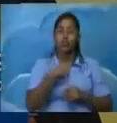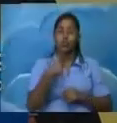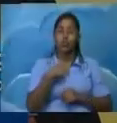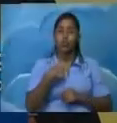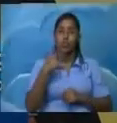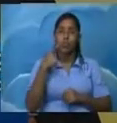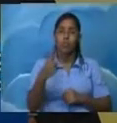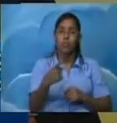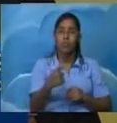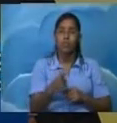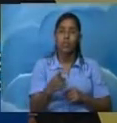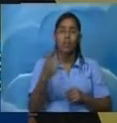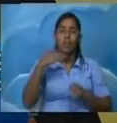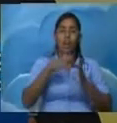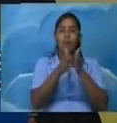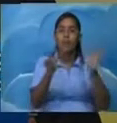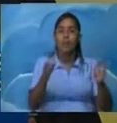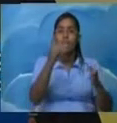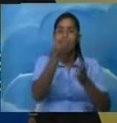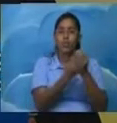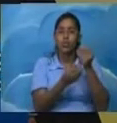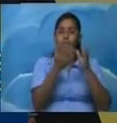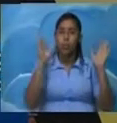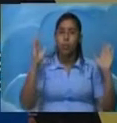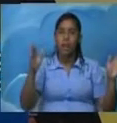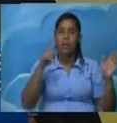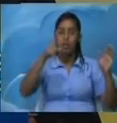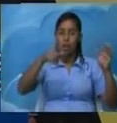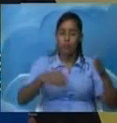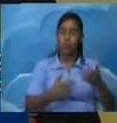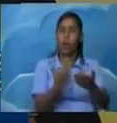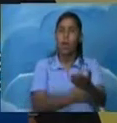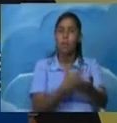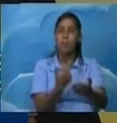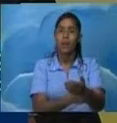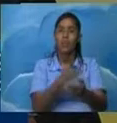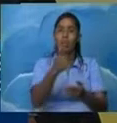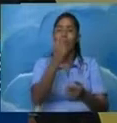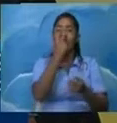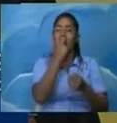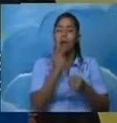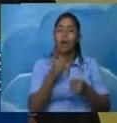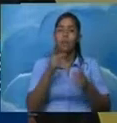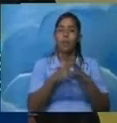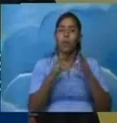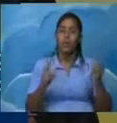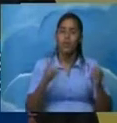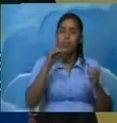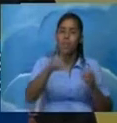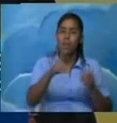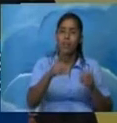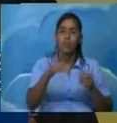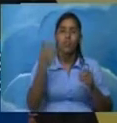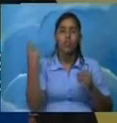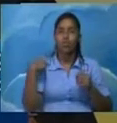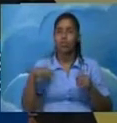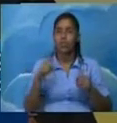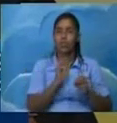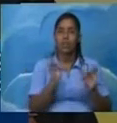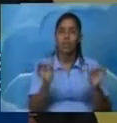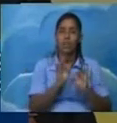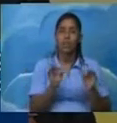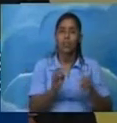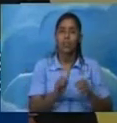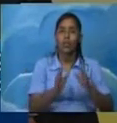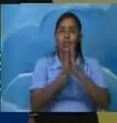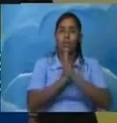diciendo: abrirás tu mano a tu hermano, al pobre y al menesteroso en tu tierra.